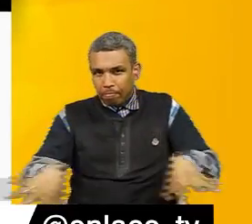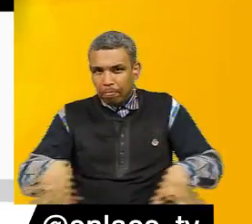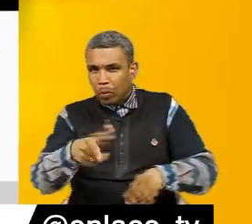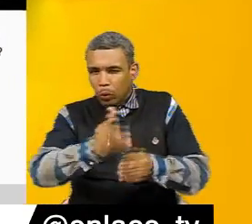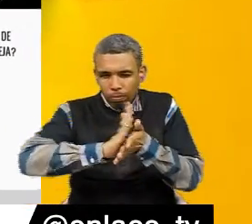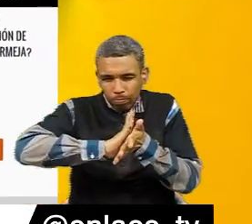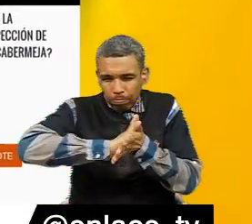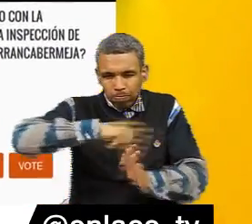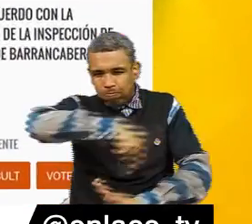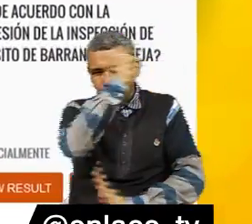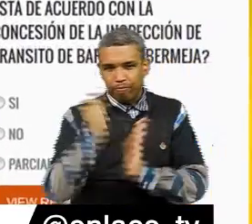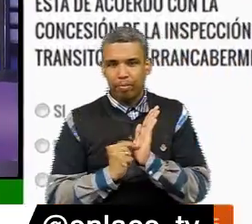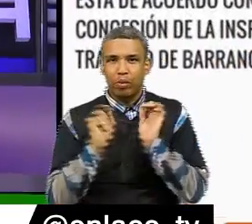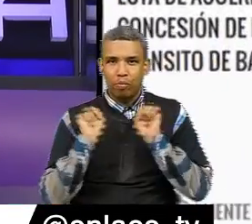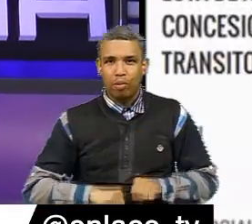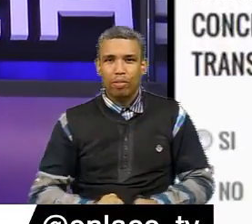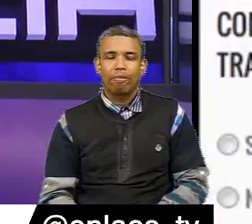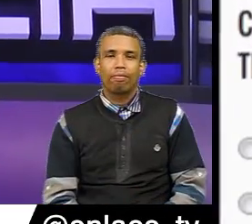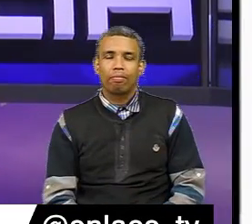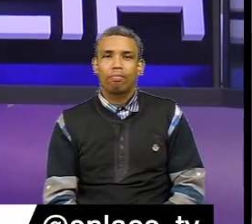las pueden hallar en nuestra página web